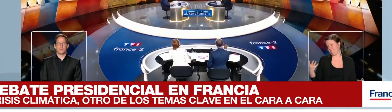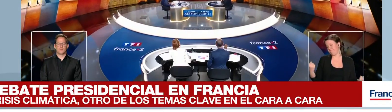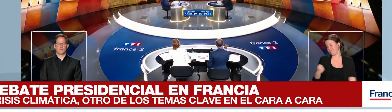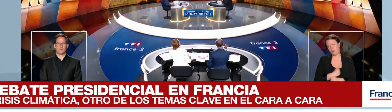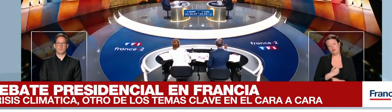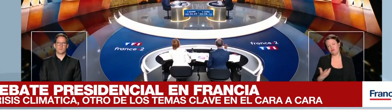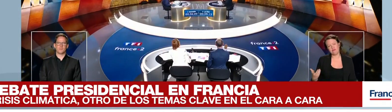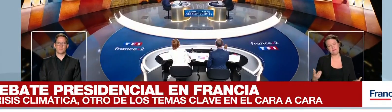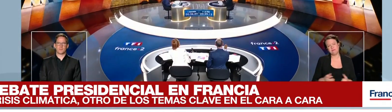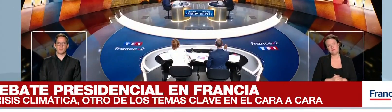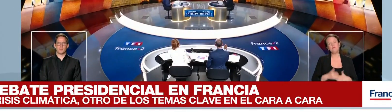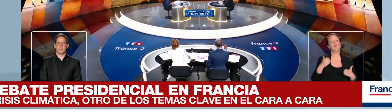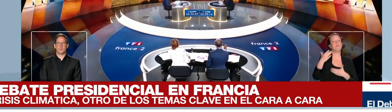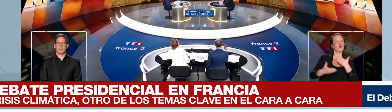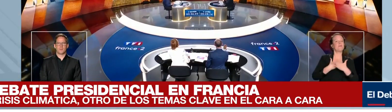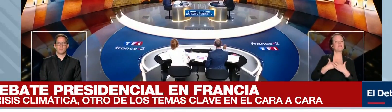mezcla energética.